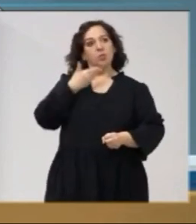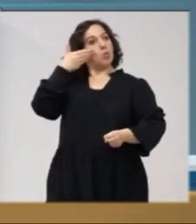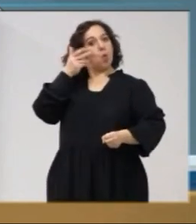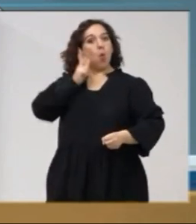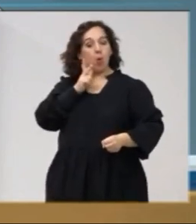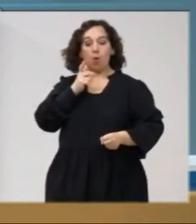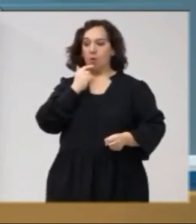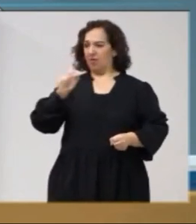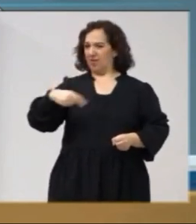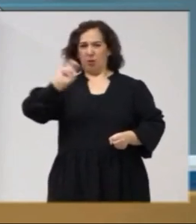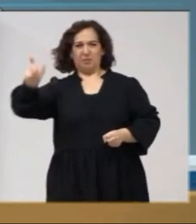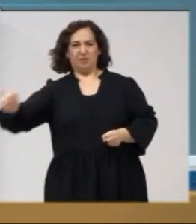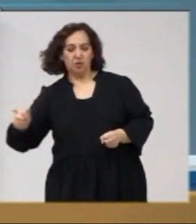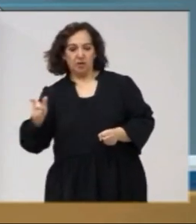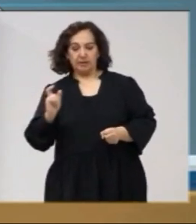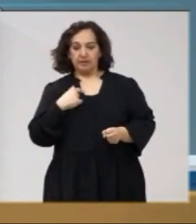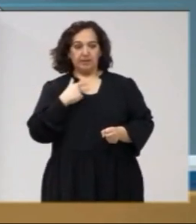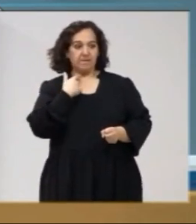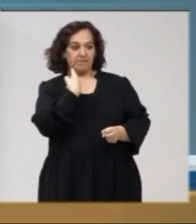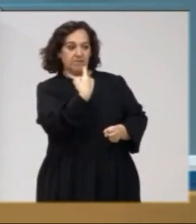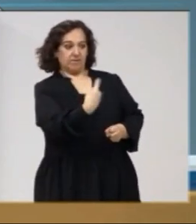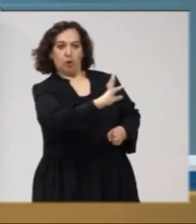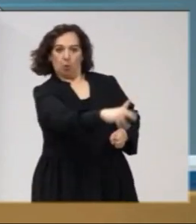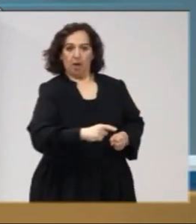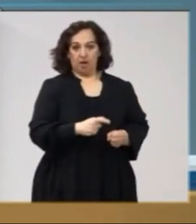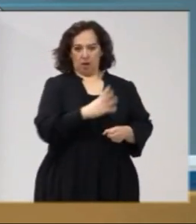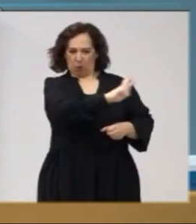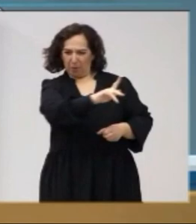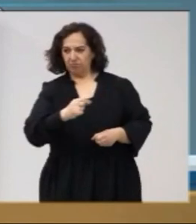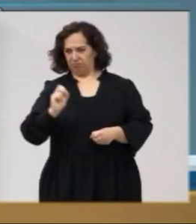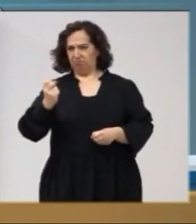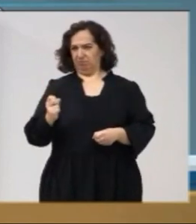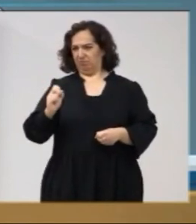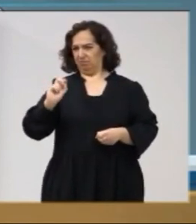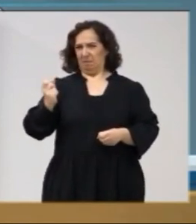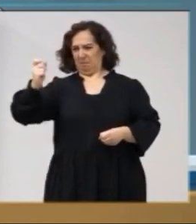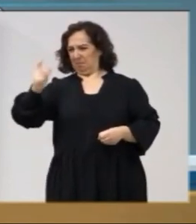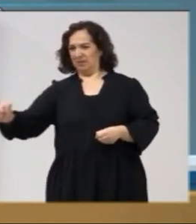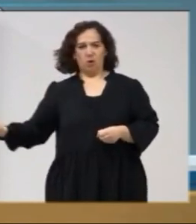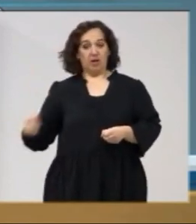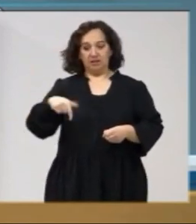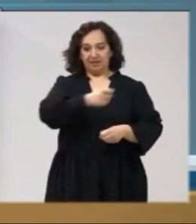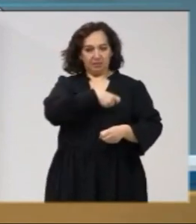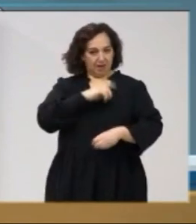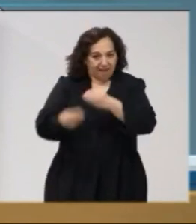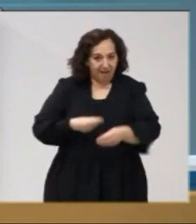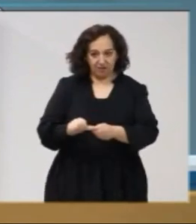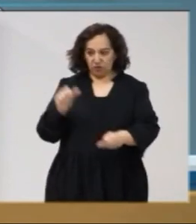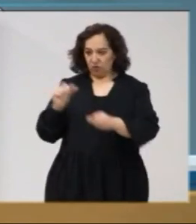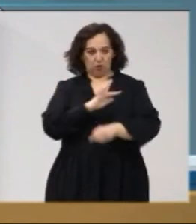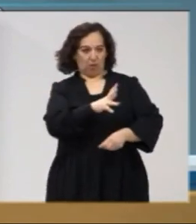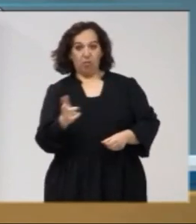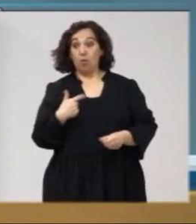gente que caiga en la tentación de meter la mano, como tantos y tantos lo han hecho en España.